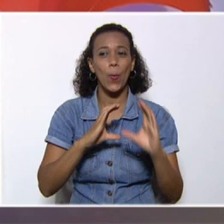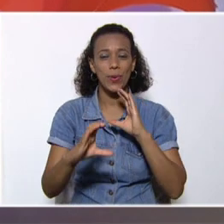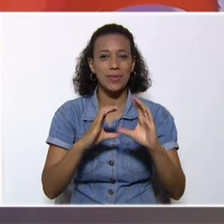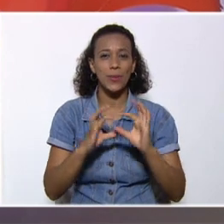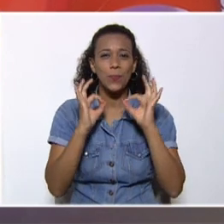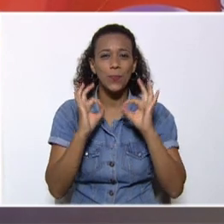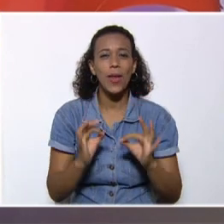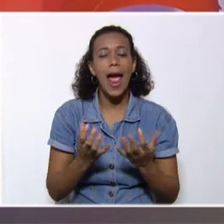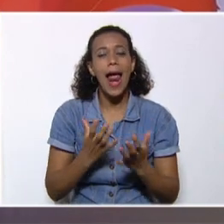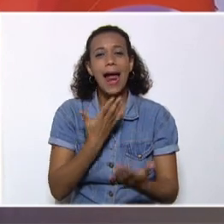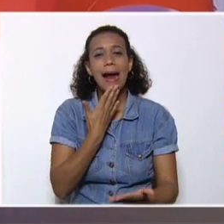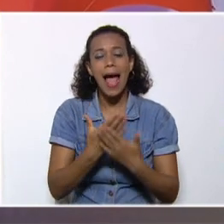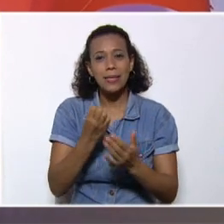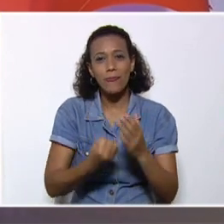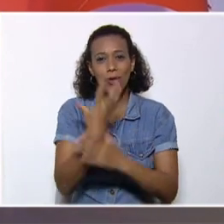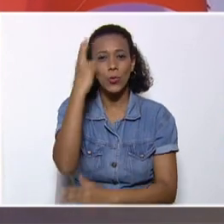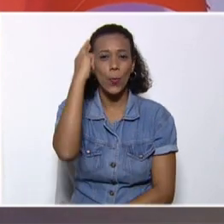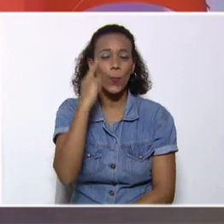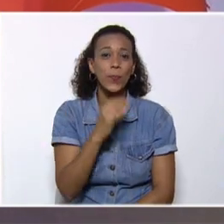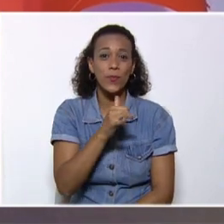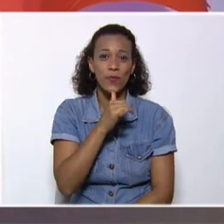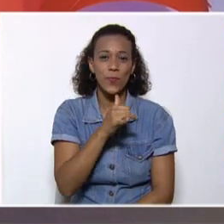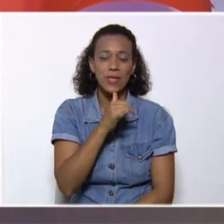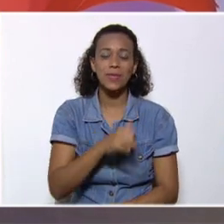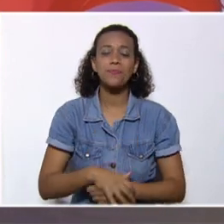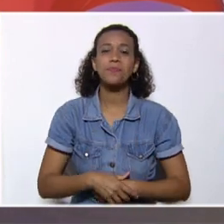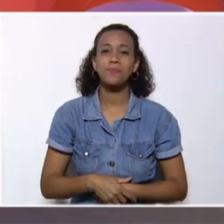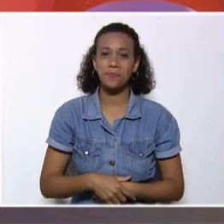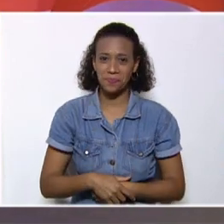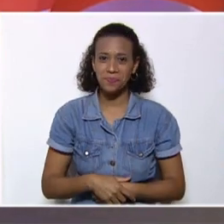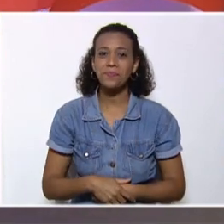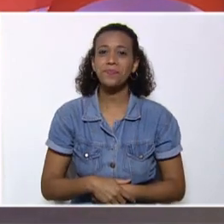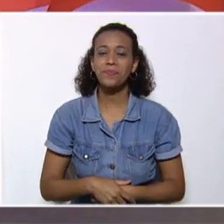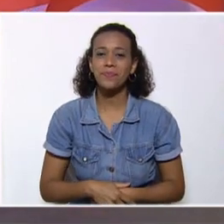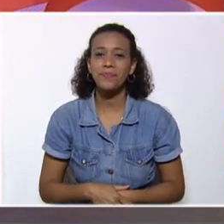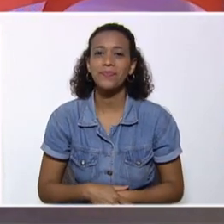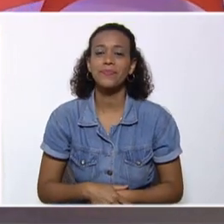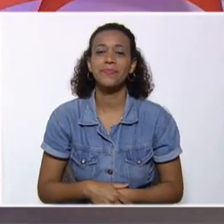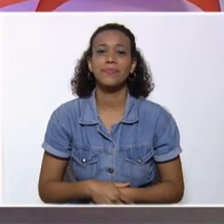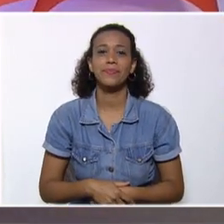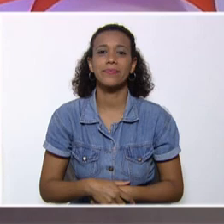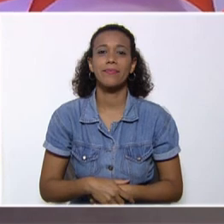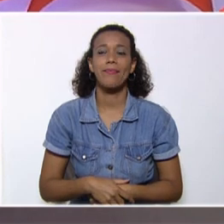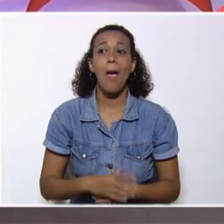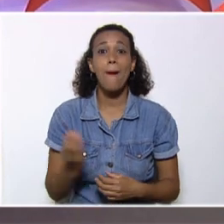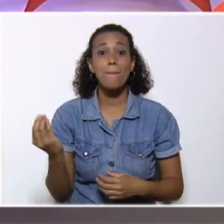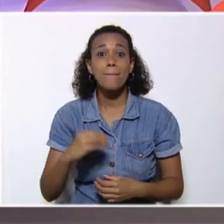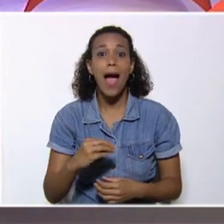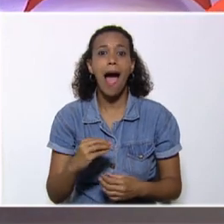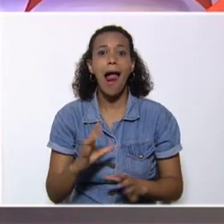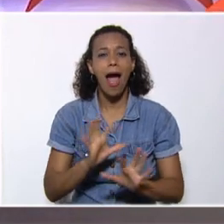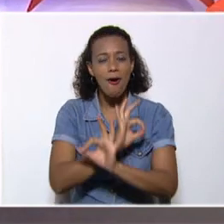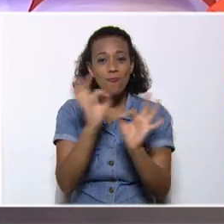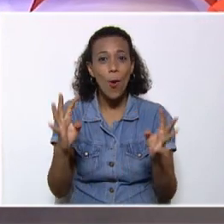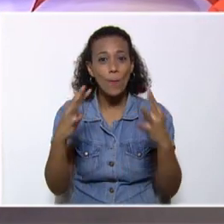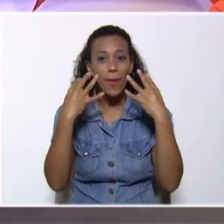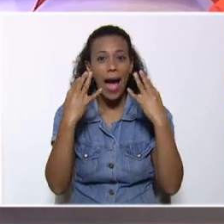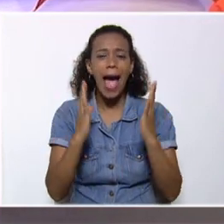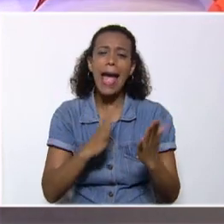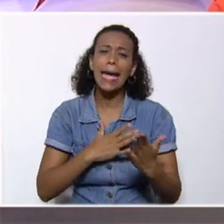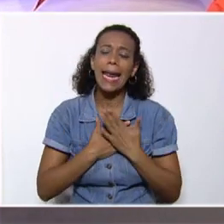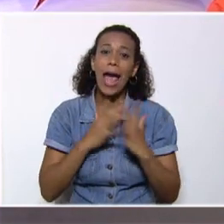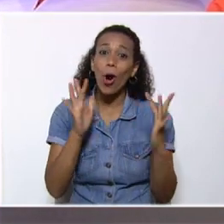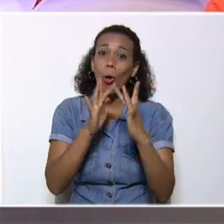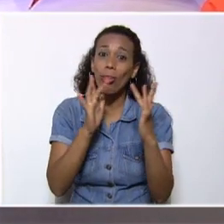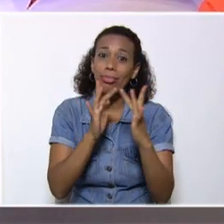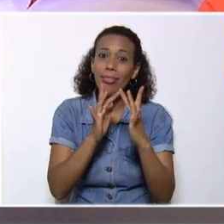comunicación garantizadas por la Fundación Bolivariana de Informática y Telemática, FundaBI. De esa manera, queremos que